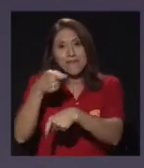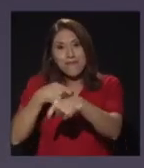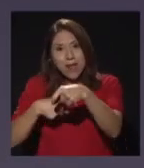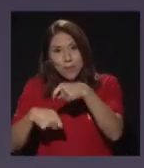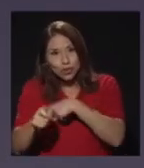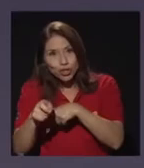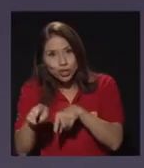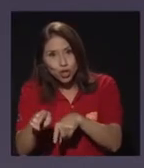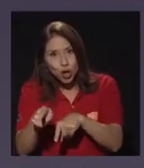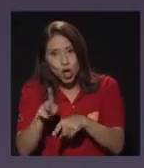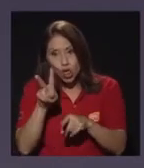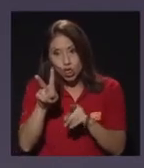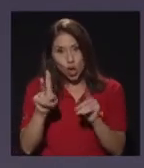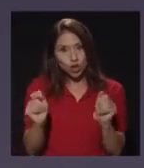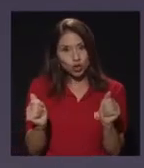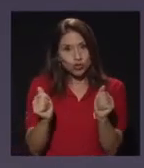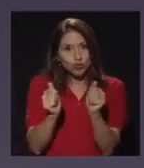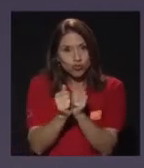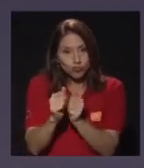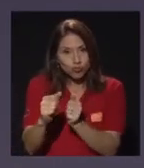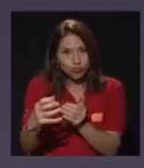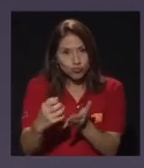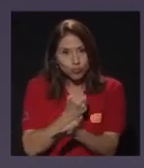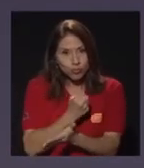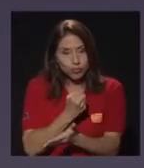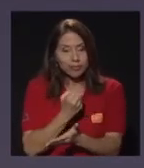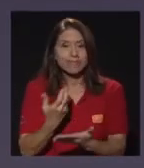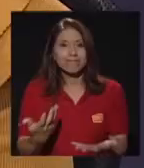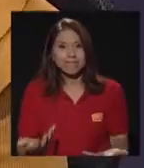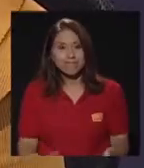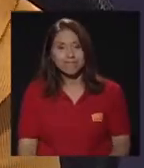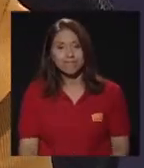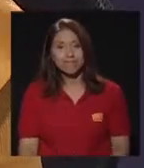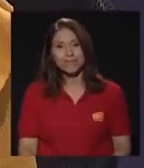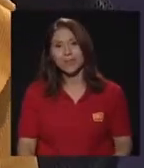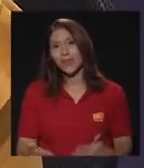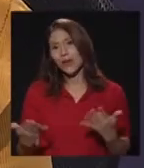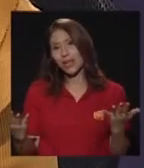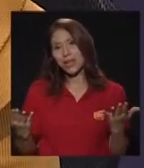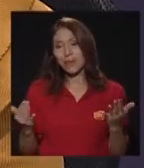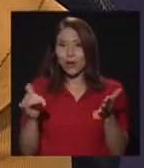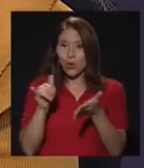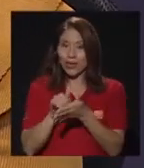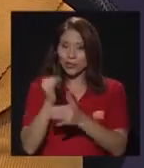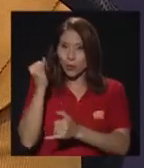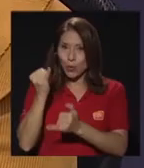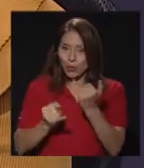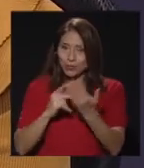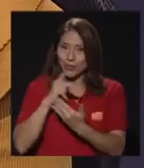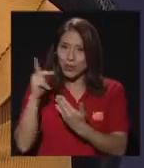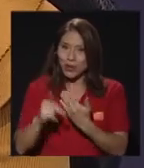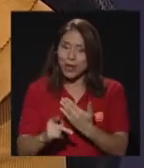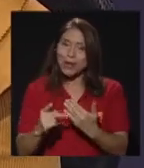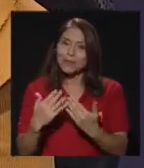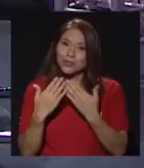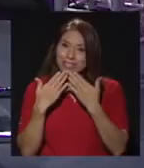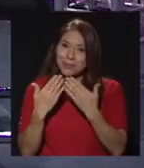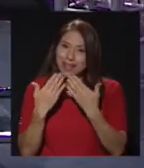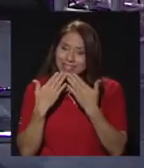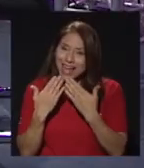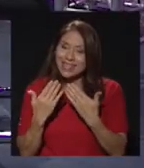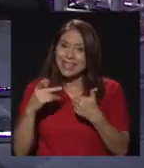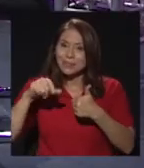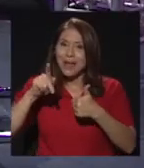dos costos juntos que nos hacen. Ok. Bueno, con eso concluimos el programa. Muchísimas gracias,